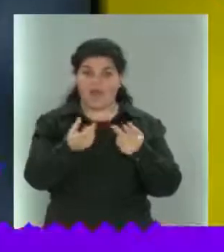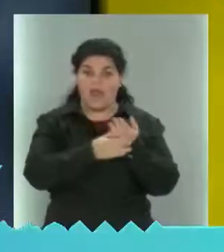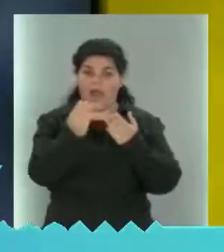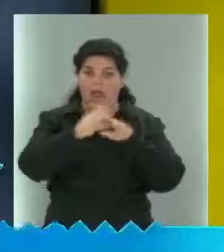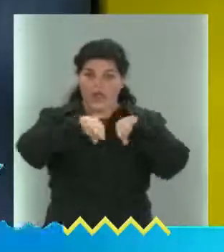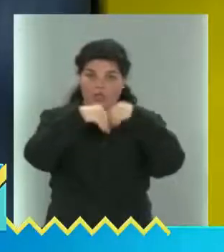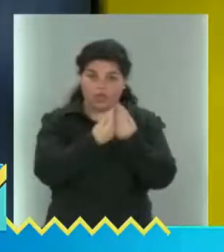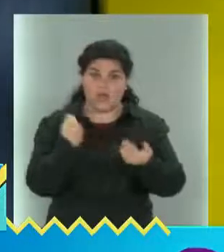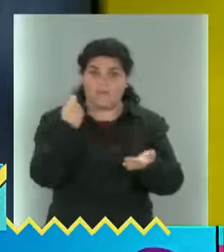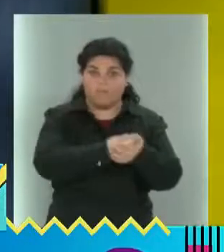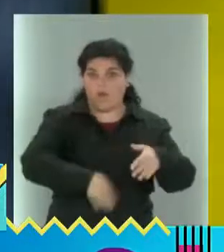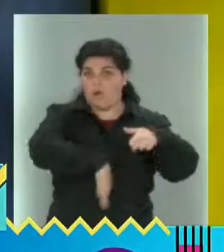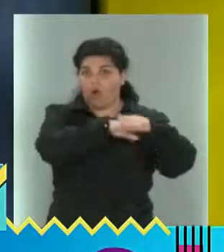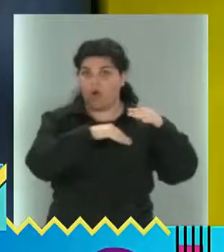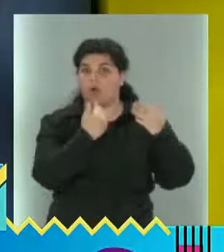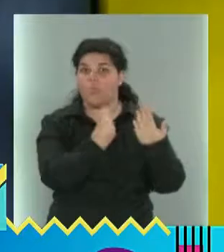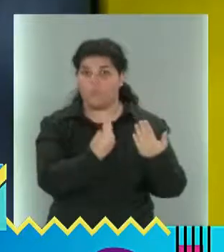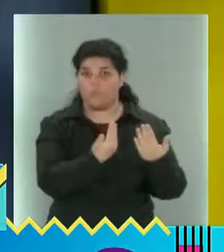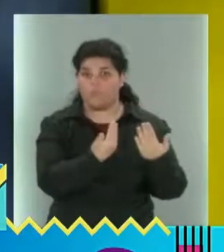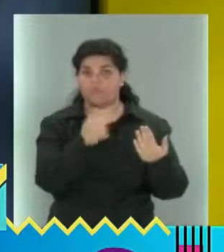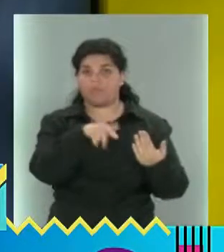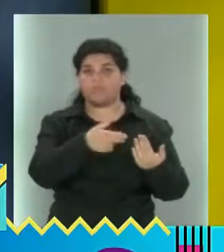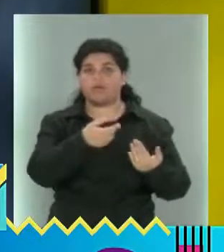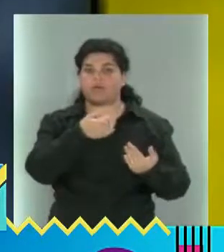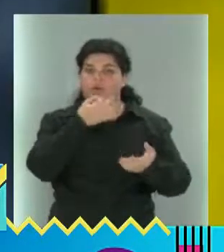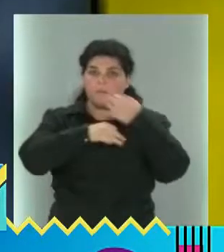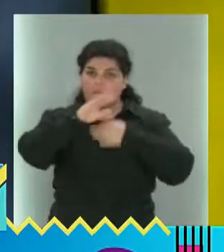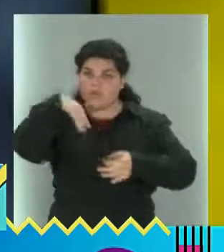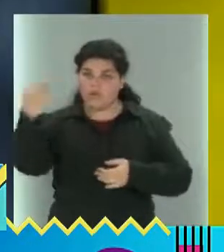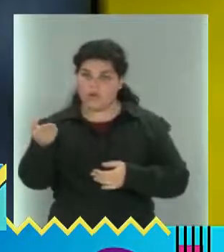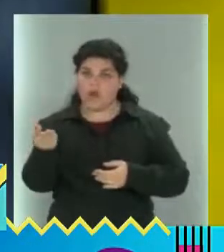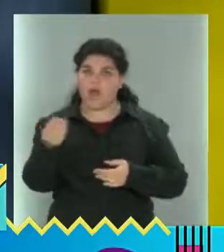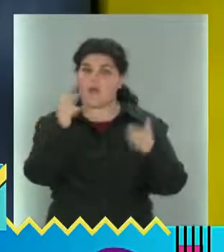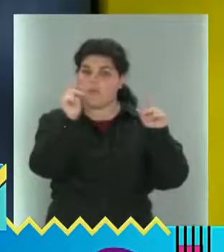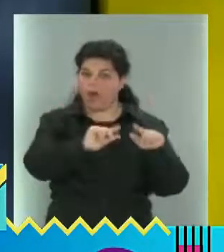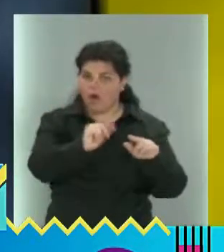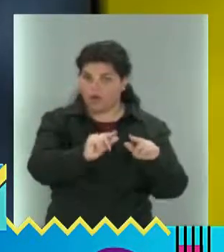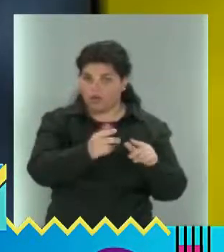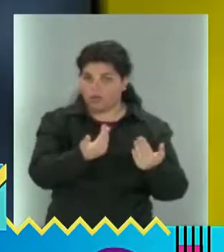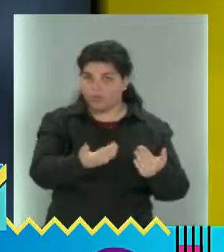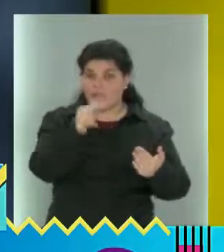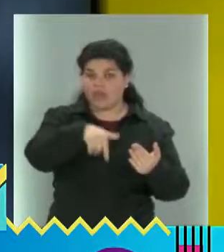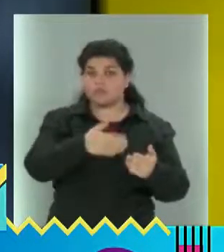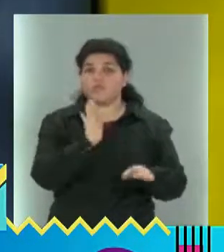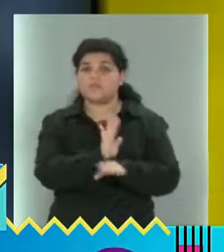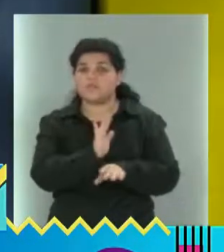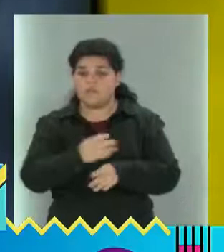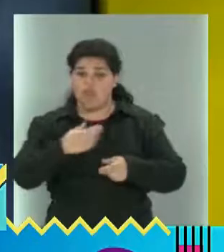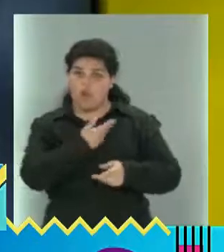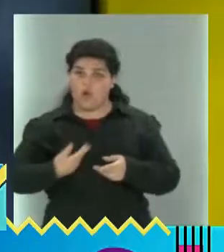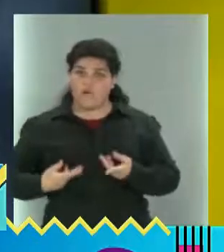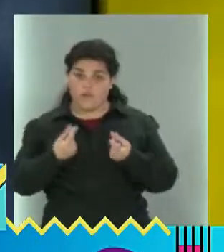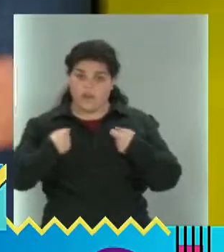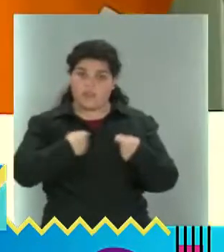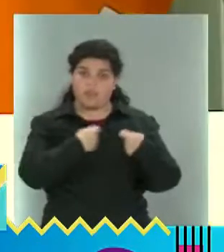vos lográs importar combustible más barato, por ejemplo, vas a reducir el subsidio que vas a tener que ponerle